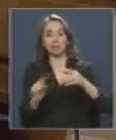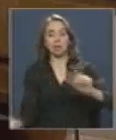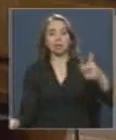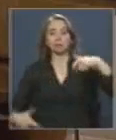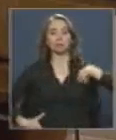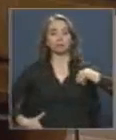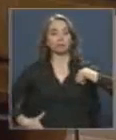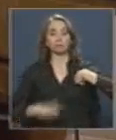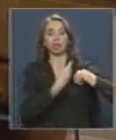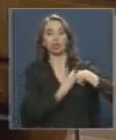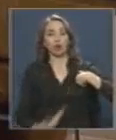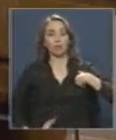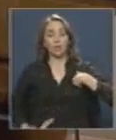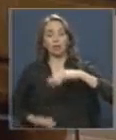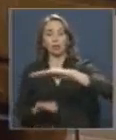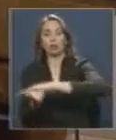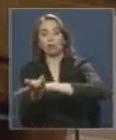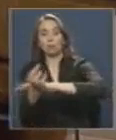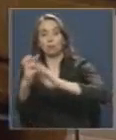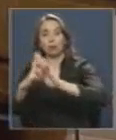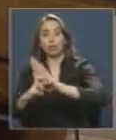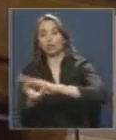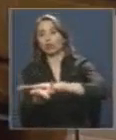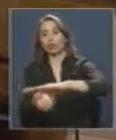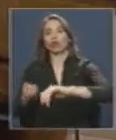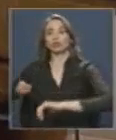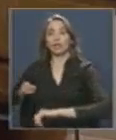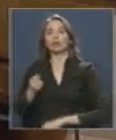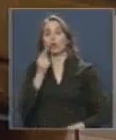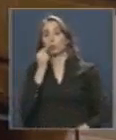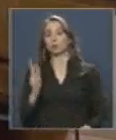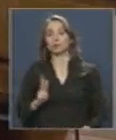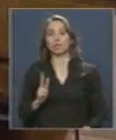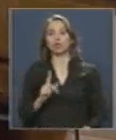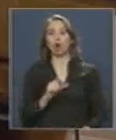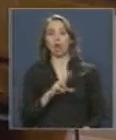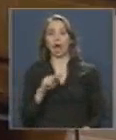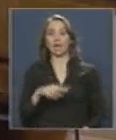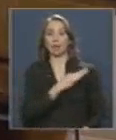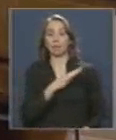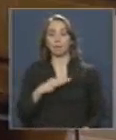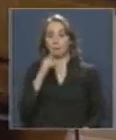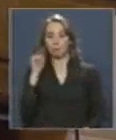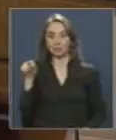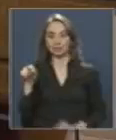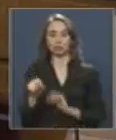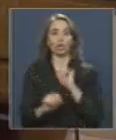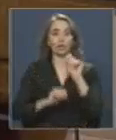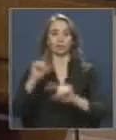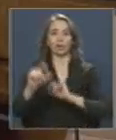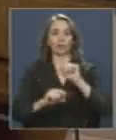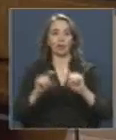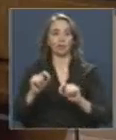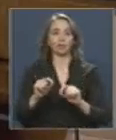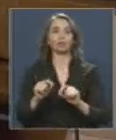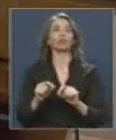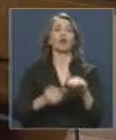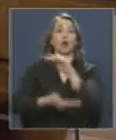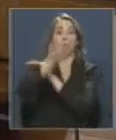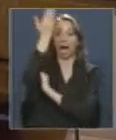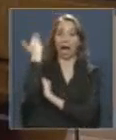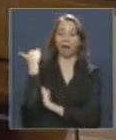al gobierno, por parte del ministro señor Larraín, que está acá, asiduo defensor en su momento de Colonia